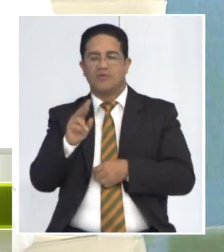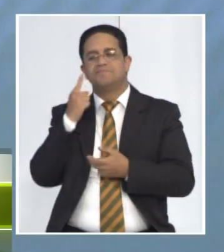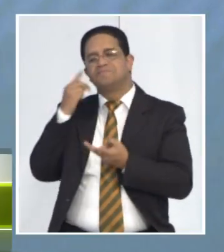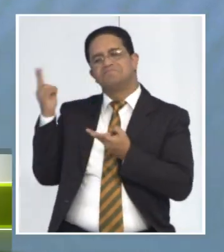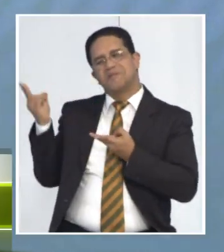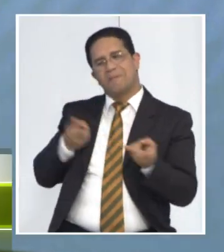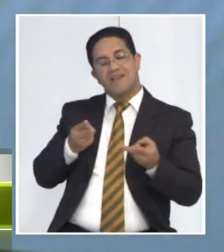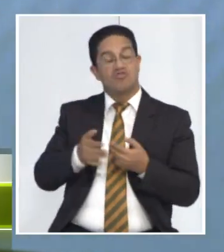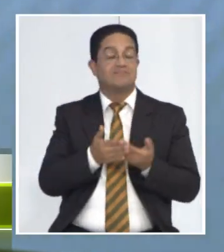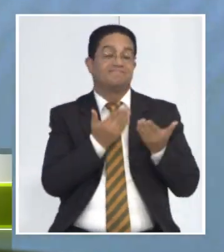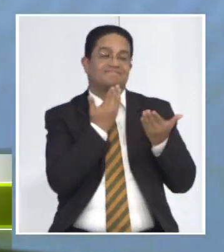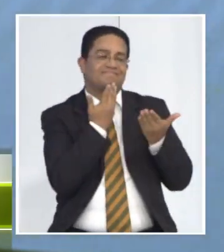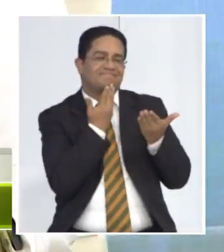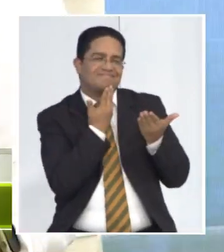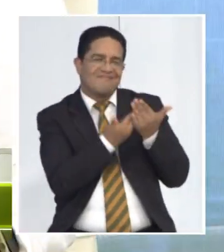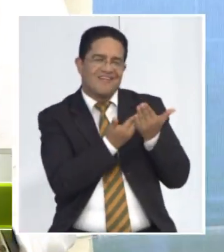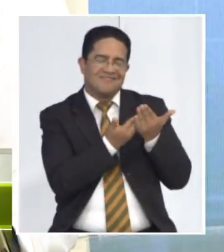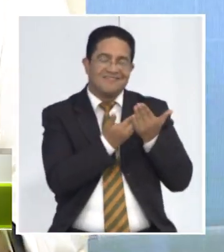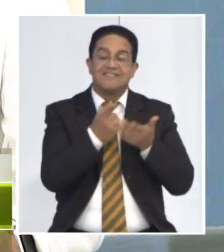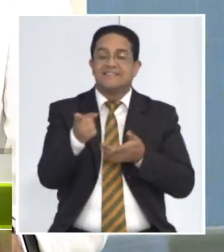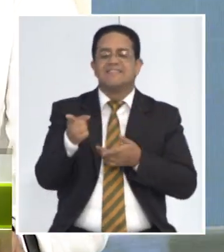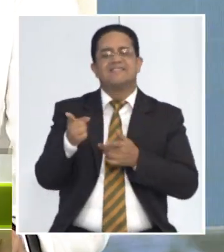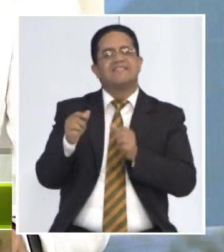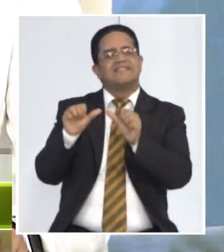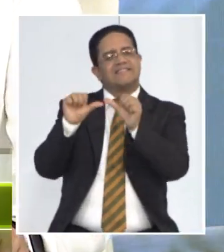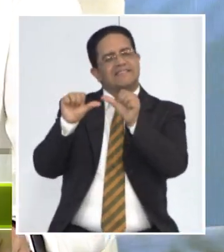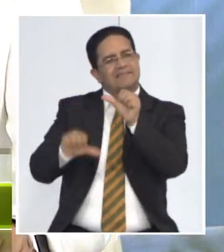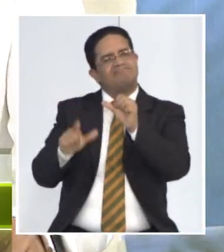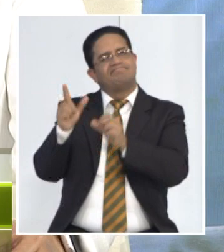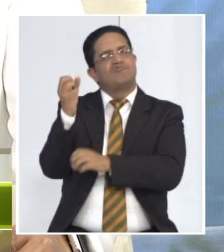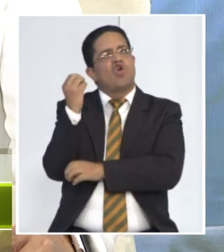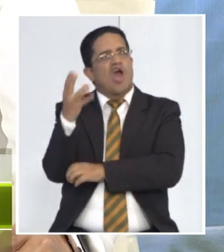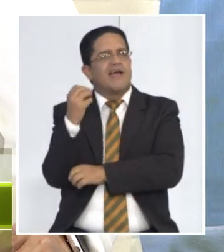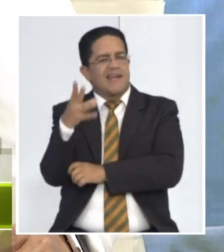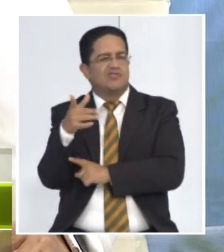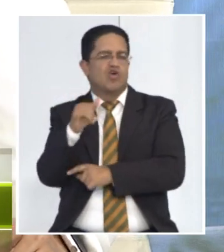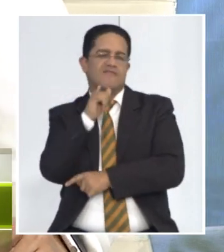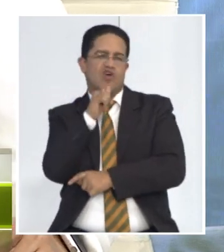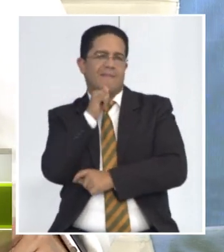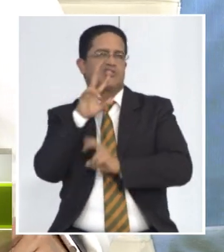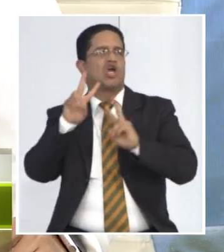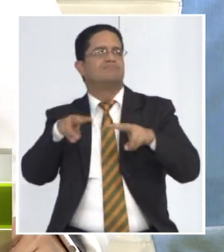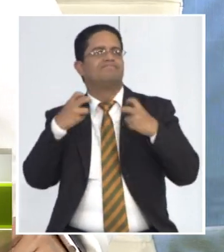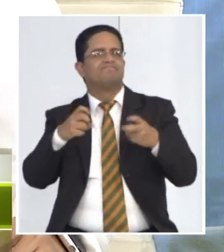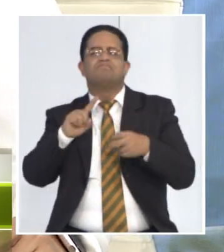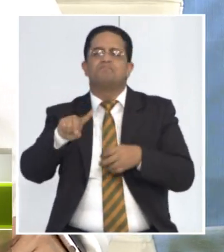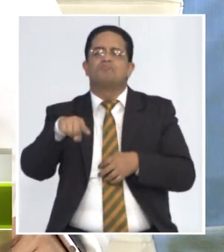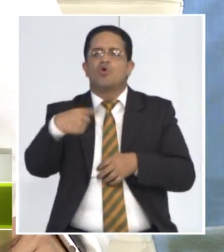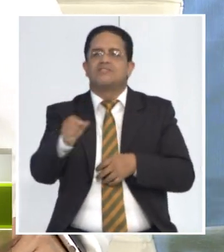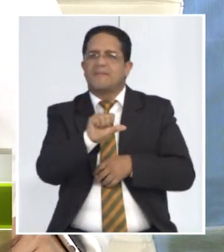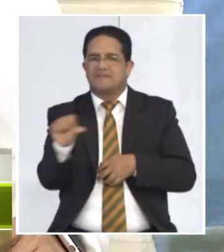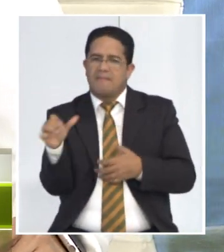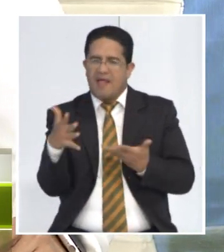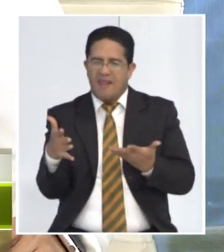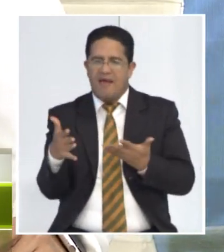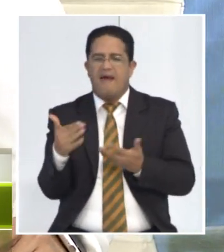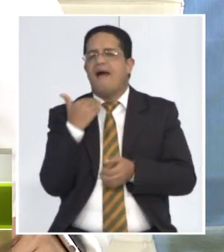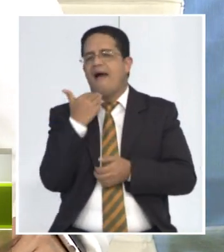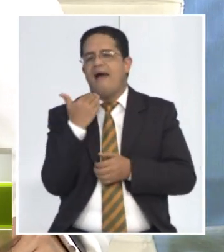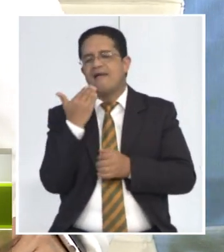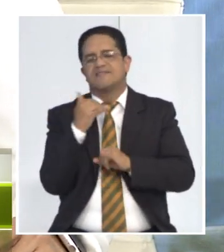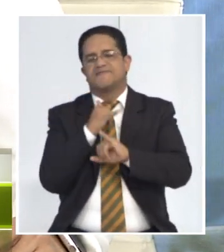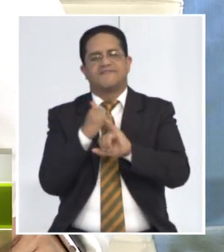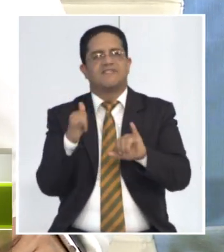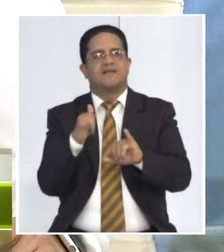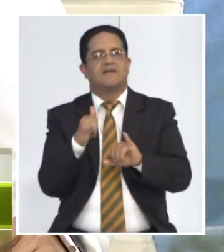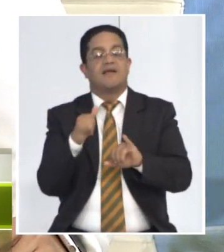Bienvenido. Gracias. Doctor, vamos a hablar sobre este congreso y esta actualización que se llevará a cabo la próxima semana, justamente finalizando el mes de